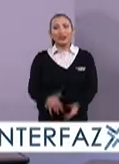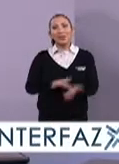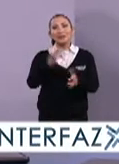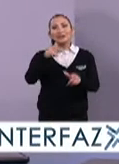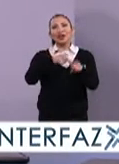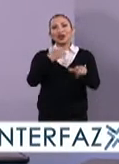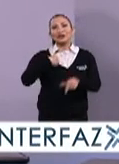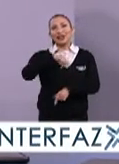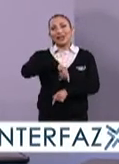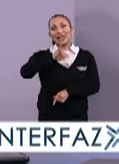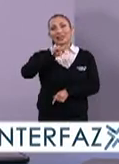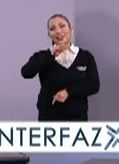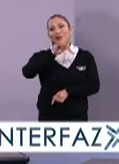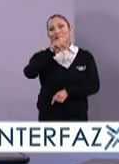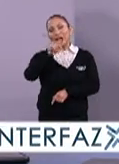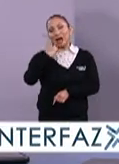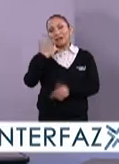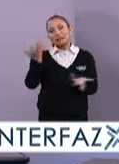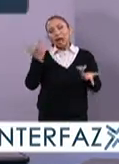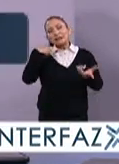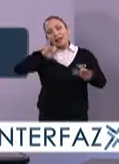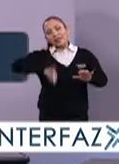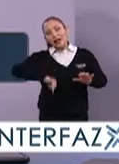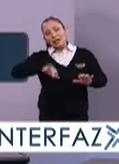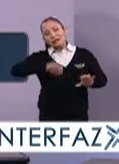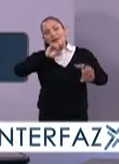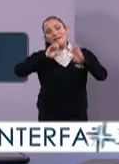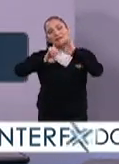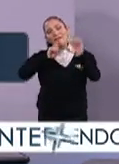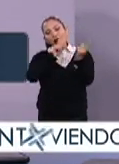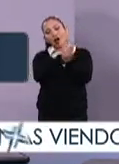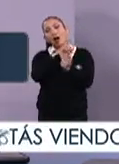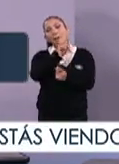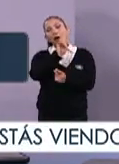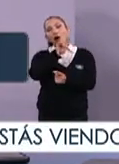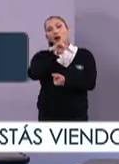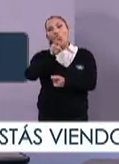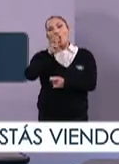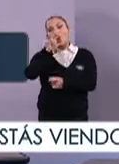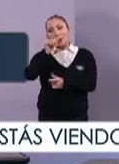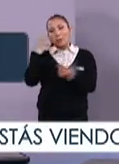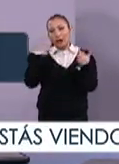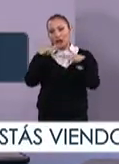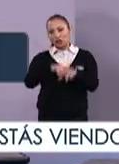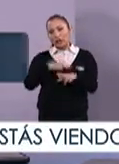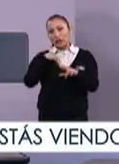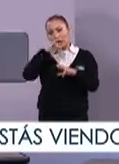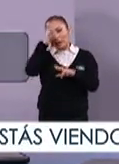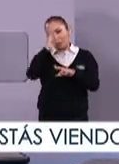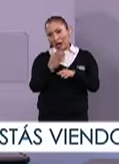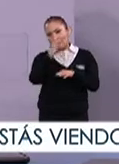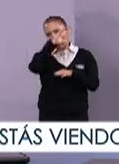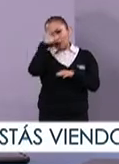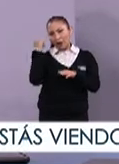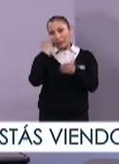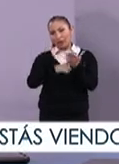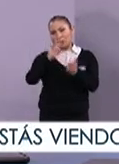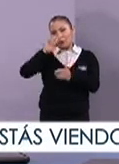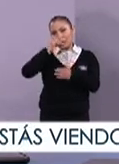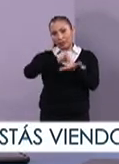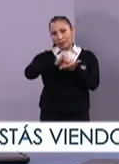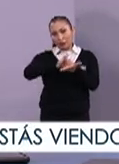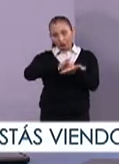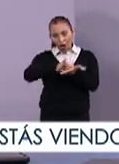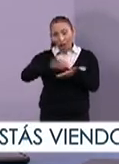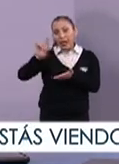Gracias por seguir con nosotros en Interfaz. Estamos en esta interesante entrevista con Paul Owen, profesor de la Escuela de Imagen y Fotografía de la Universidad de Nueva